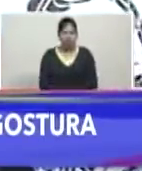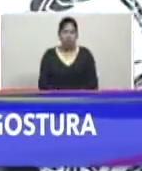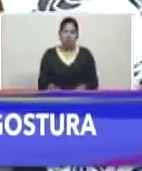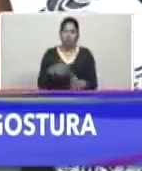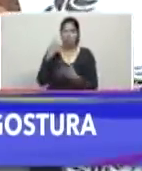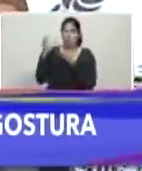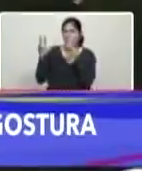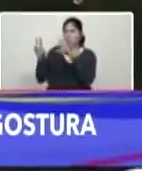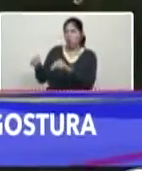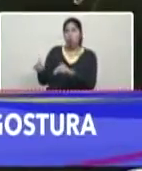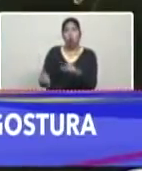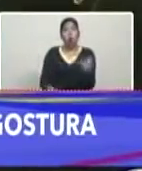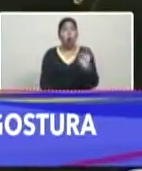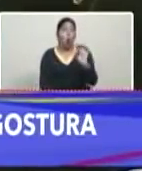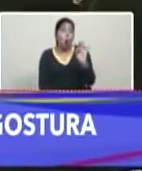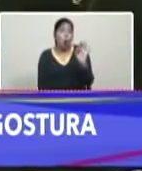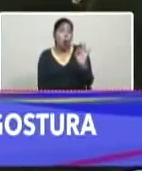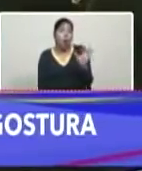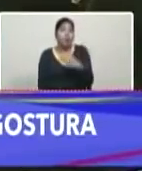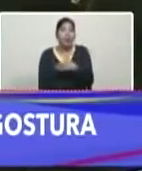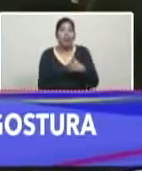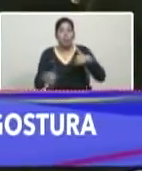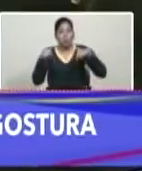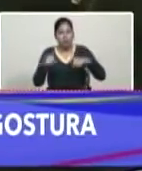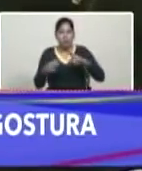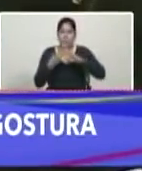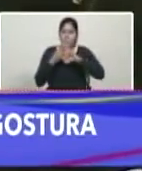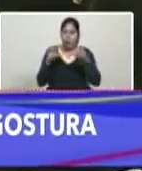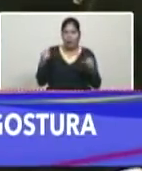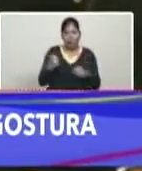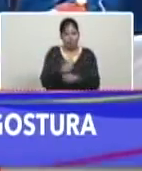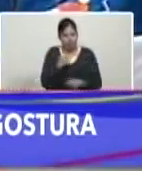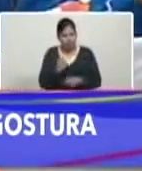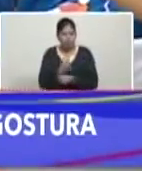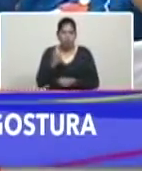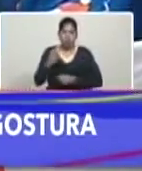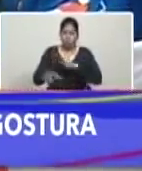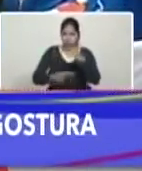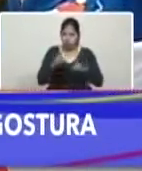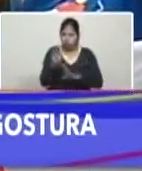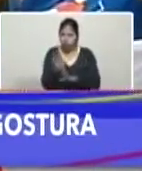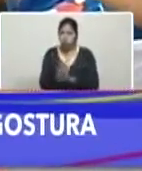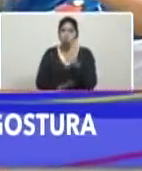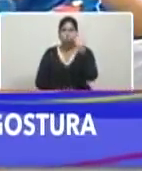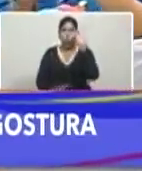¿O queremos los venezolanos paz, trabajo y prosperidad?